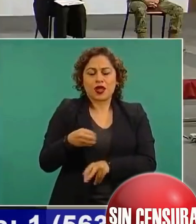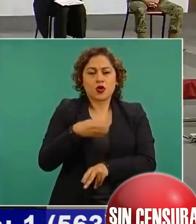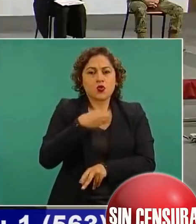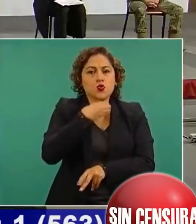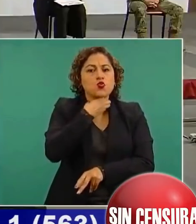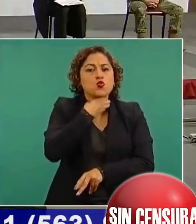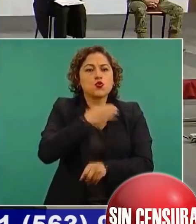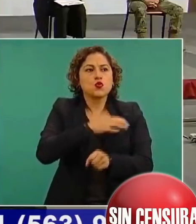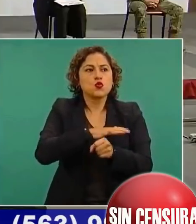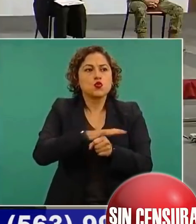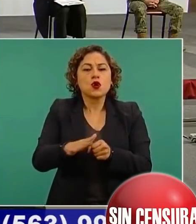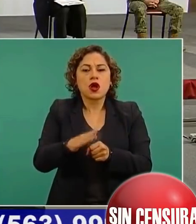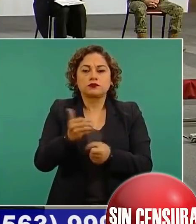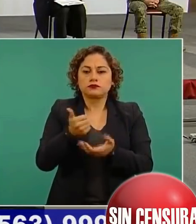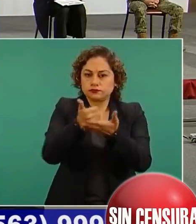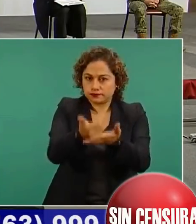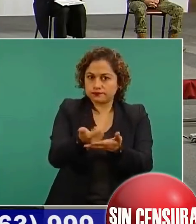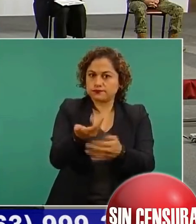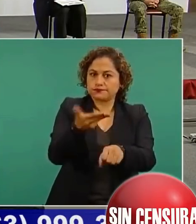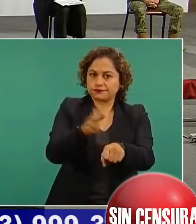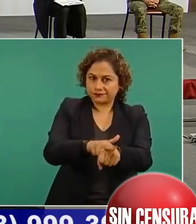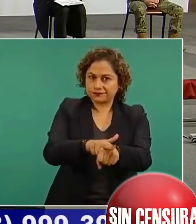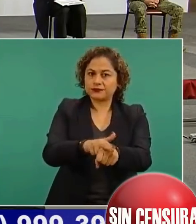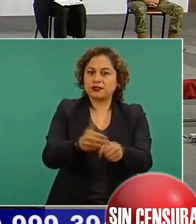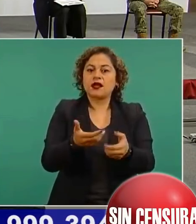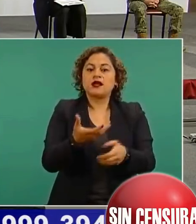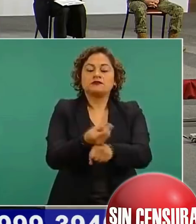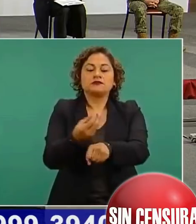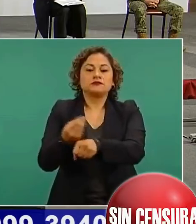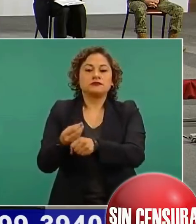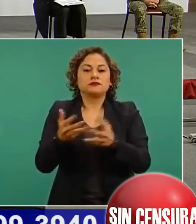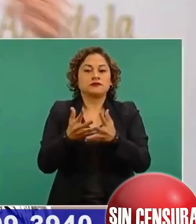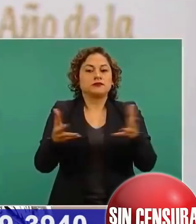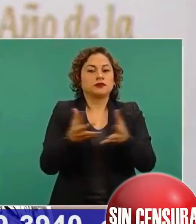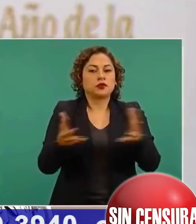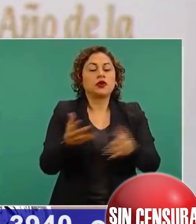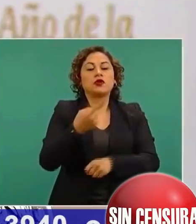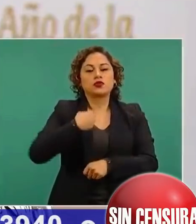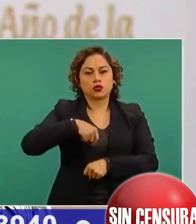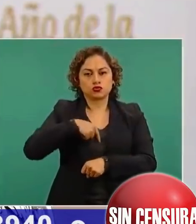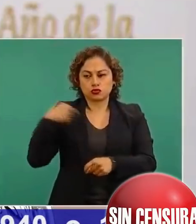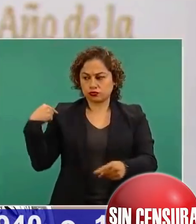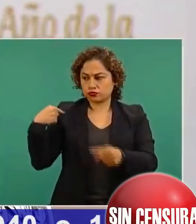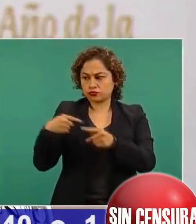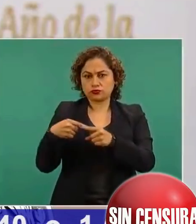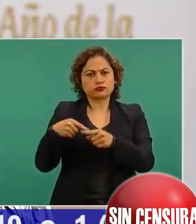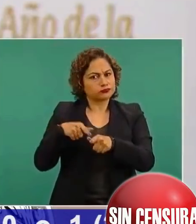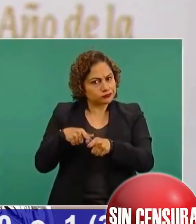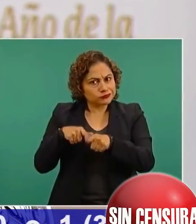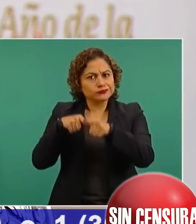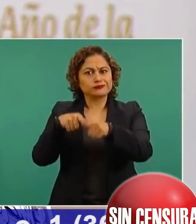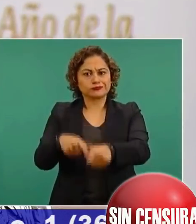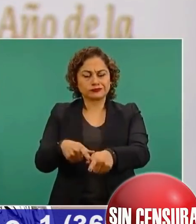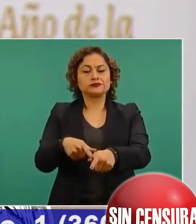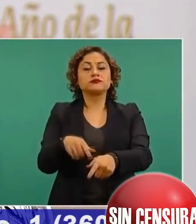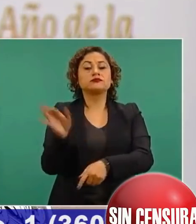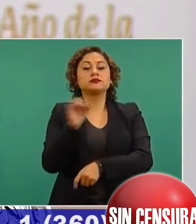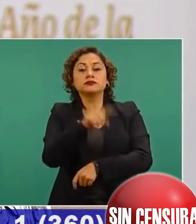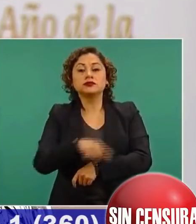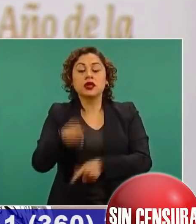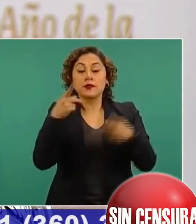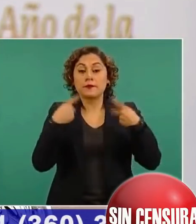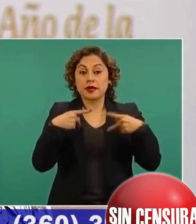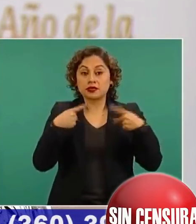los lugares donde esto sea necesario, lo haremos y hemos logrado ir por delante de los casos en la medida en que se